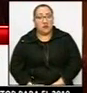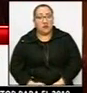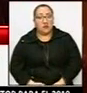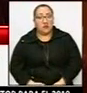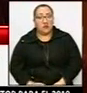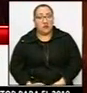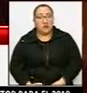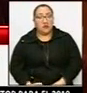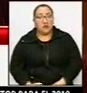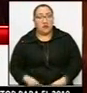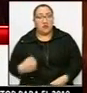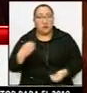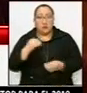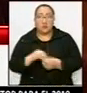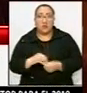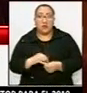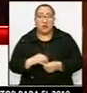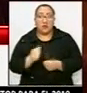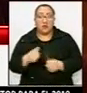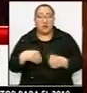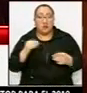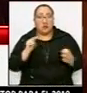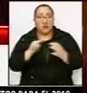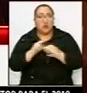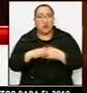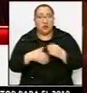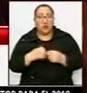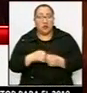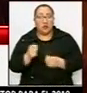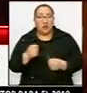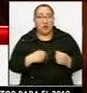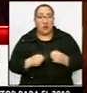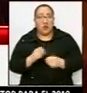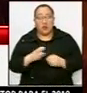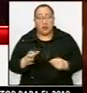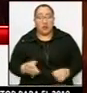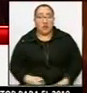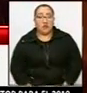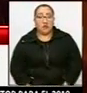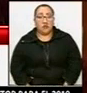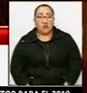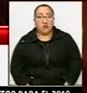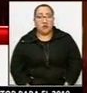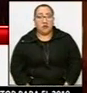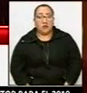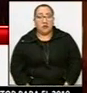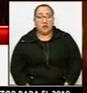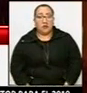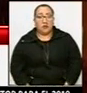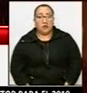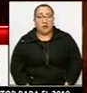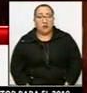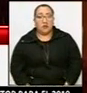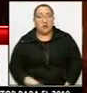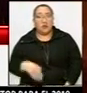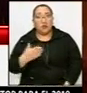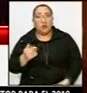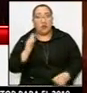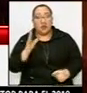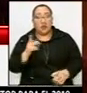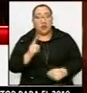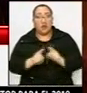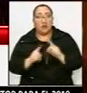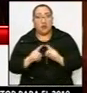podrán permitirnos avizorar el sector con un manejo mucho más optimista. La posibilidad de poder atender